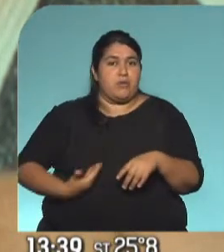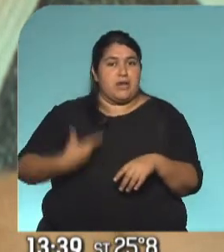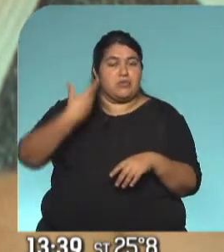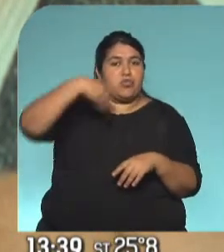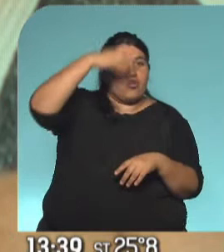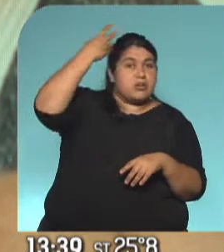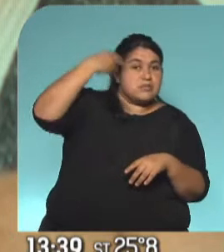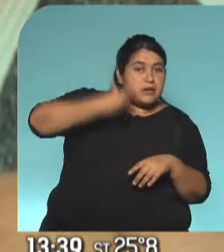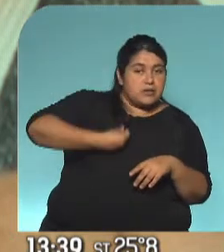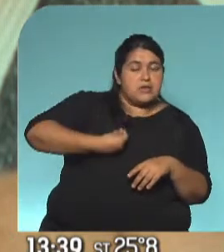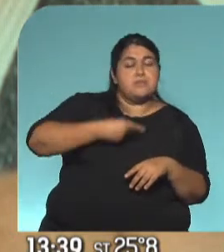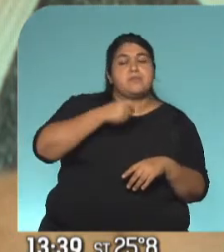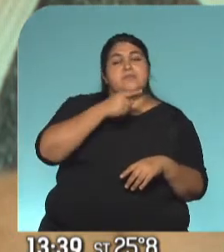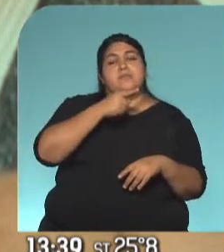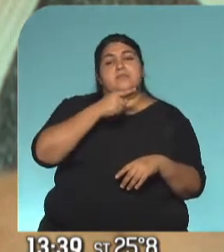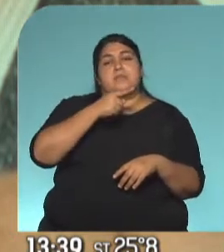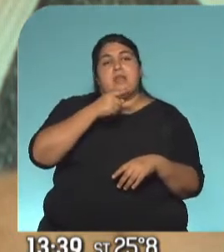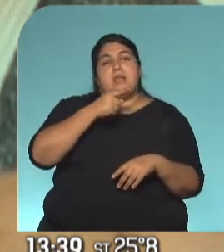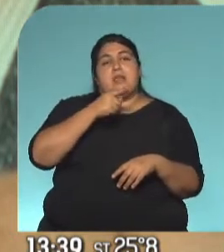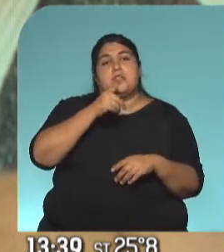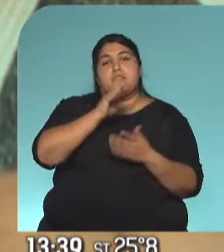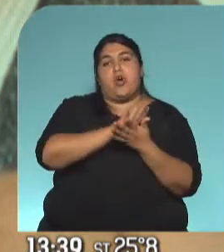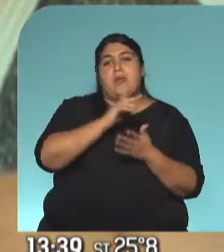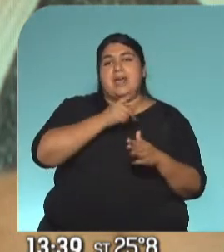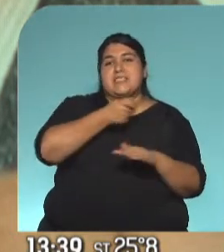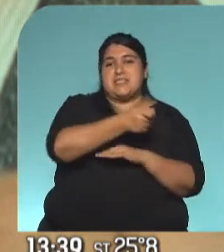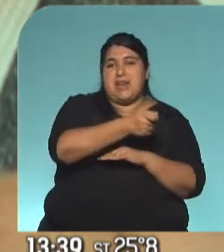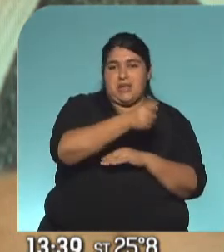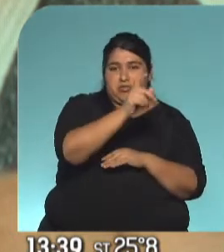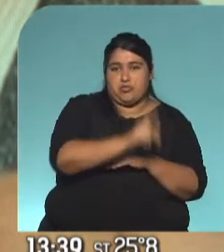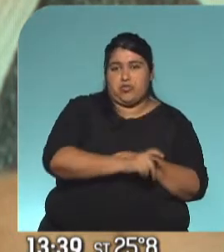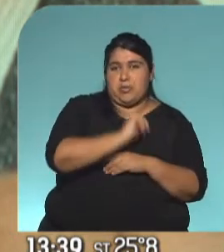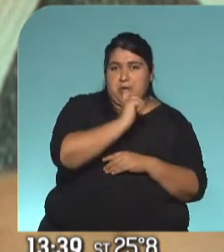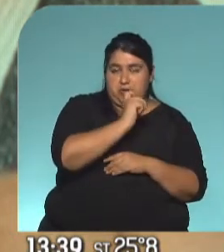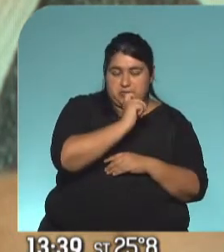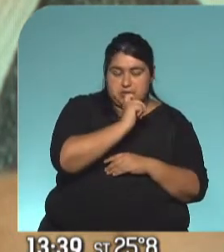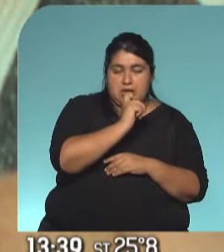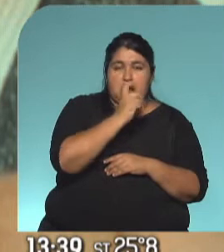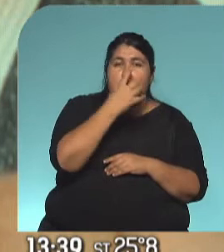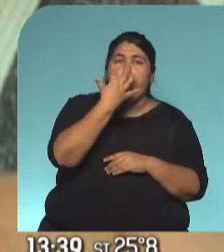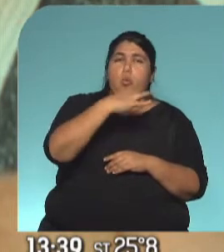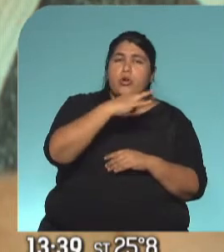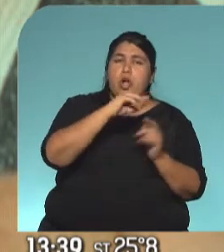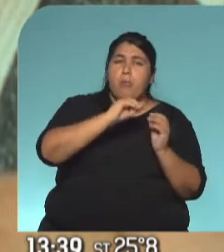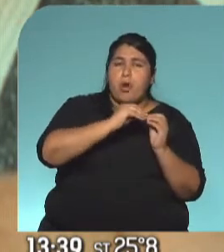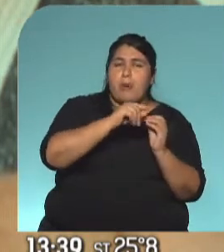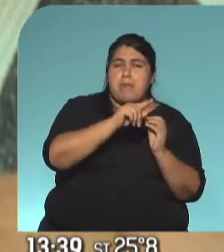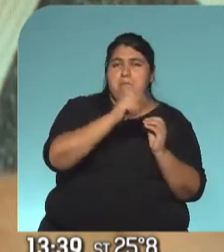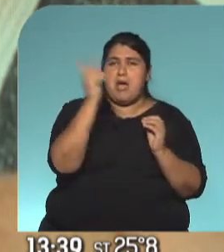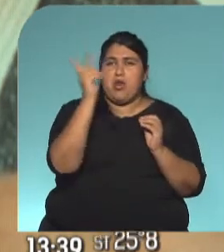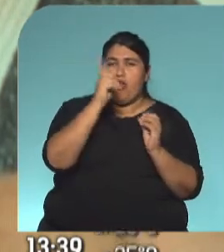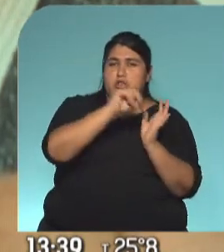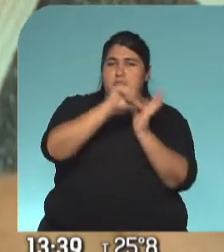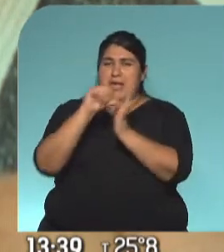de la monarquía saudí, en el asesinato de Khashoggi. No es el único elemento de tensión política entre ambos